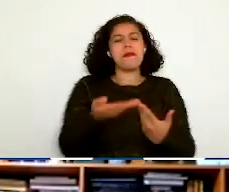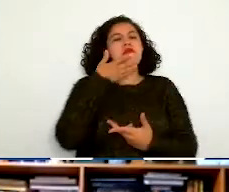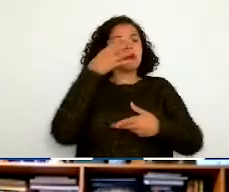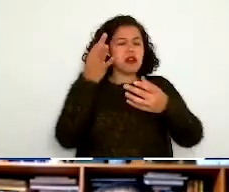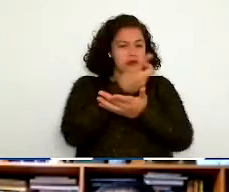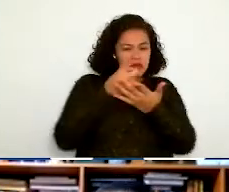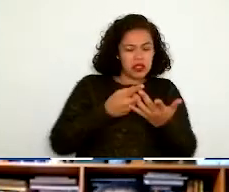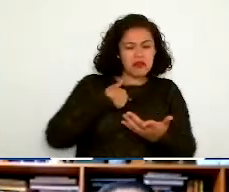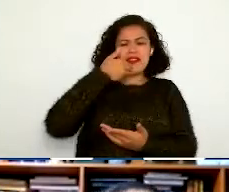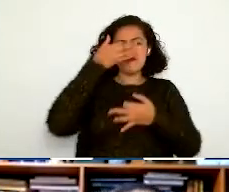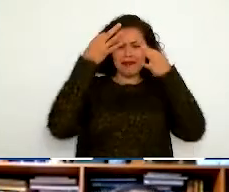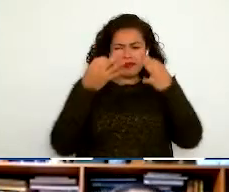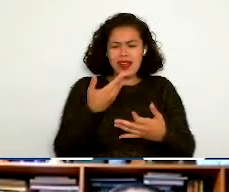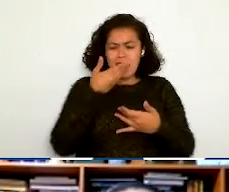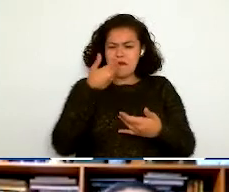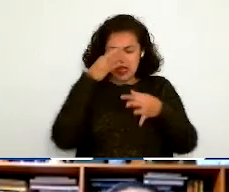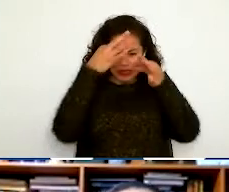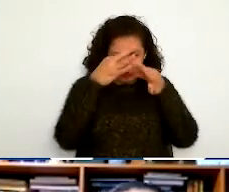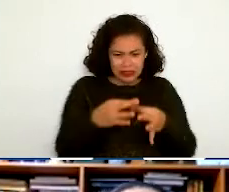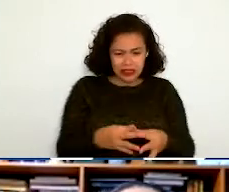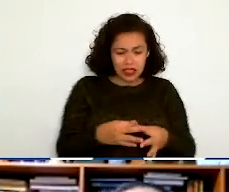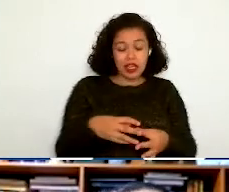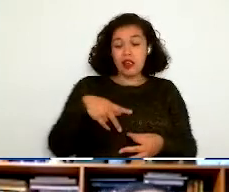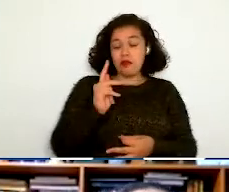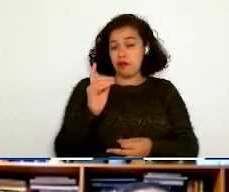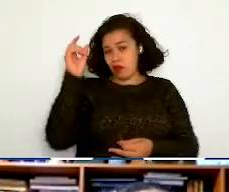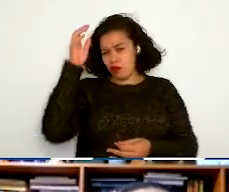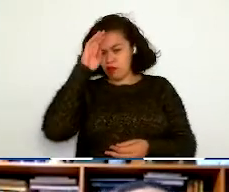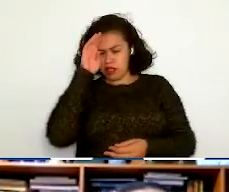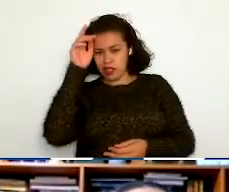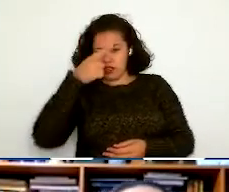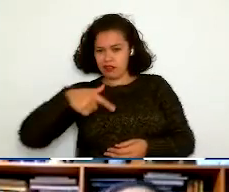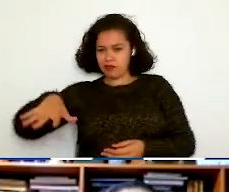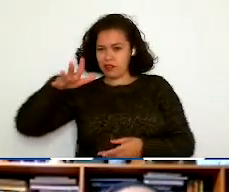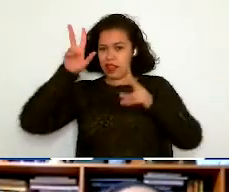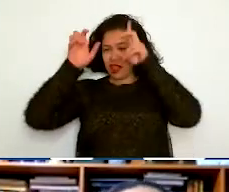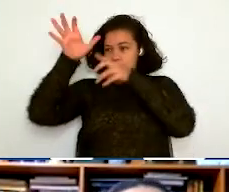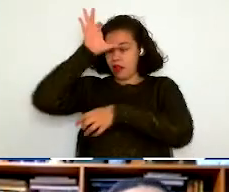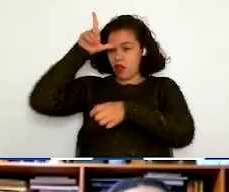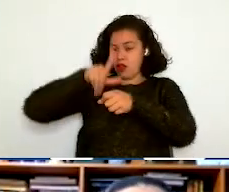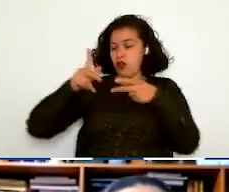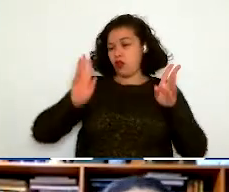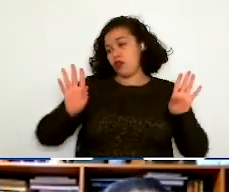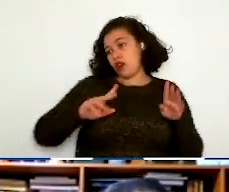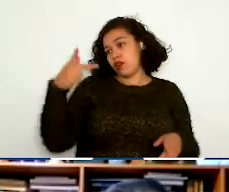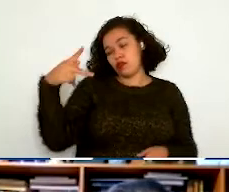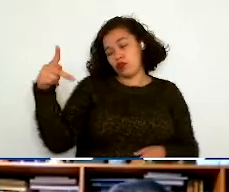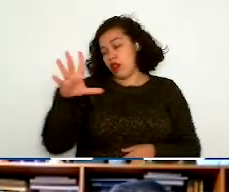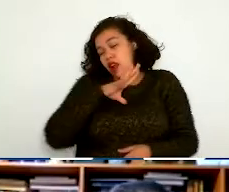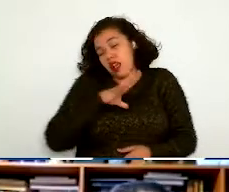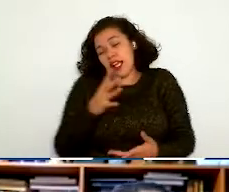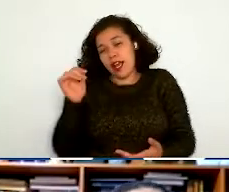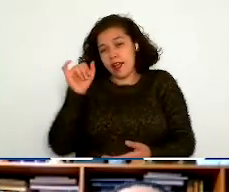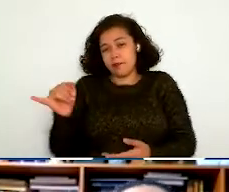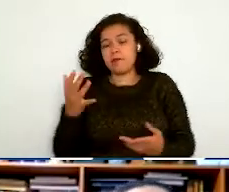diseñado, si yo lo hice al pie de la letra, tal, pero nunca reflexionamos que tiene que ver con ciertas características culturales que la población